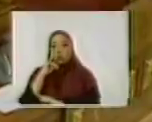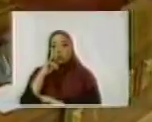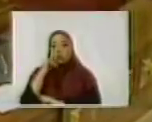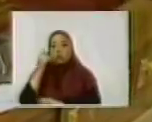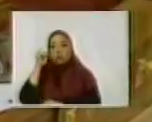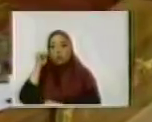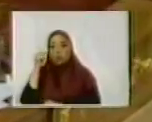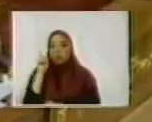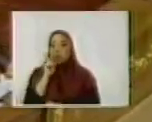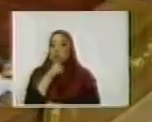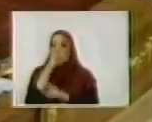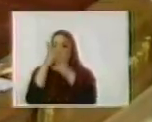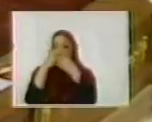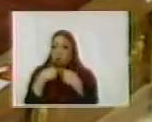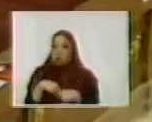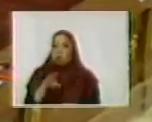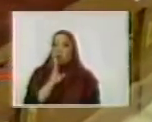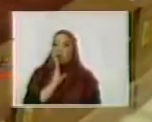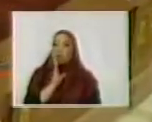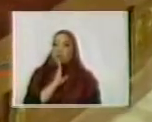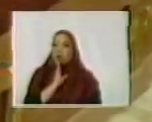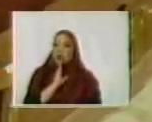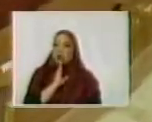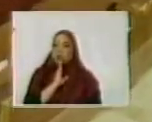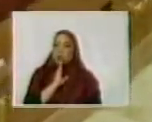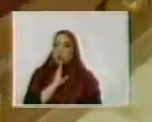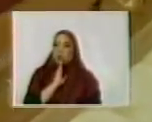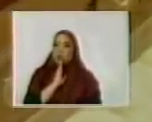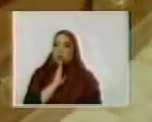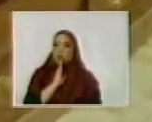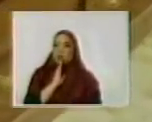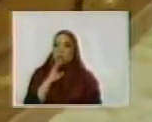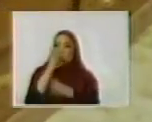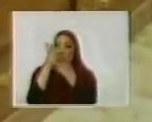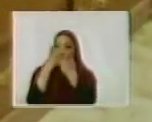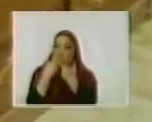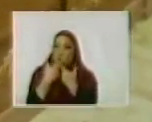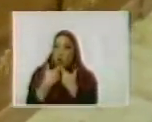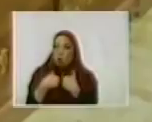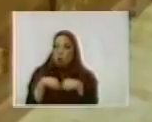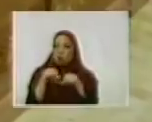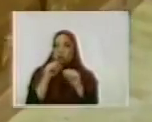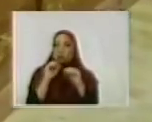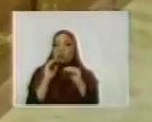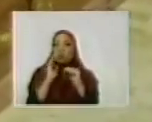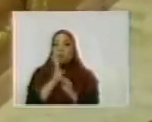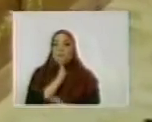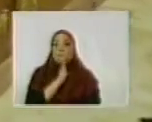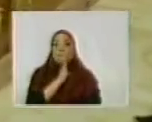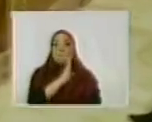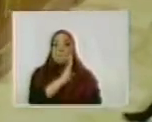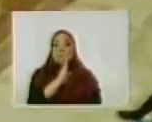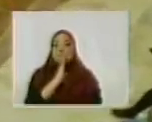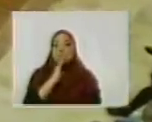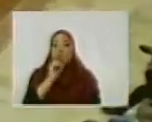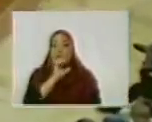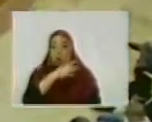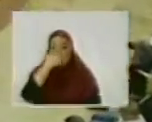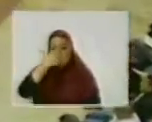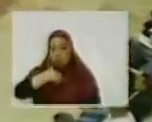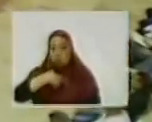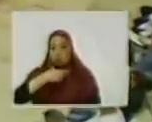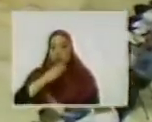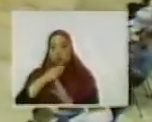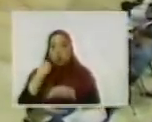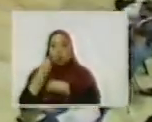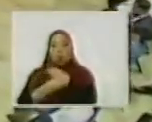SWIFT no es el número de cuenta, no. Ese es el código que le asignan a cada cuenta para saber por dónde